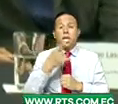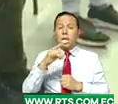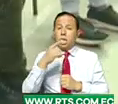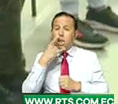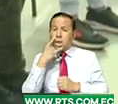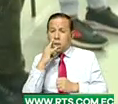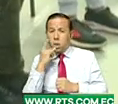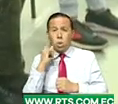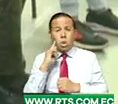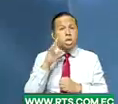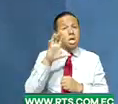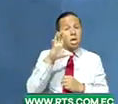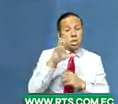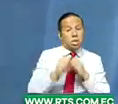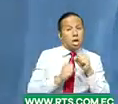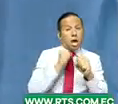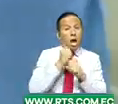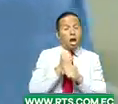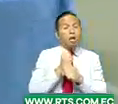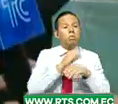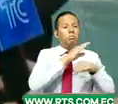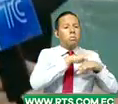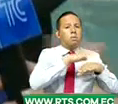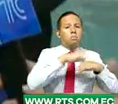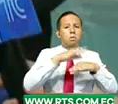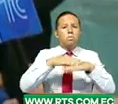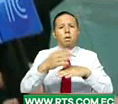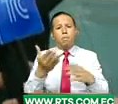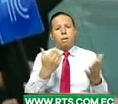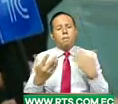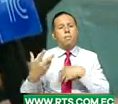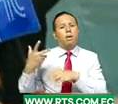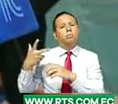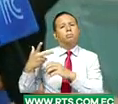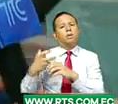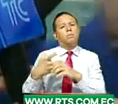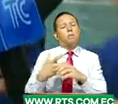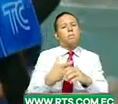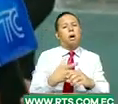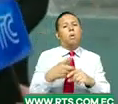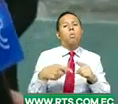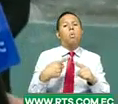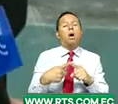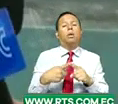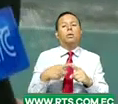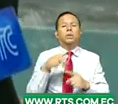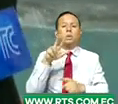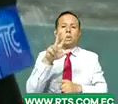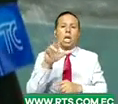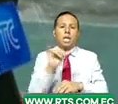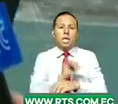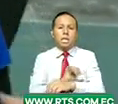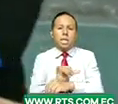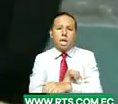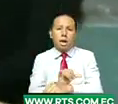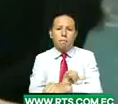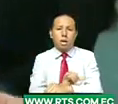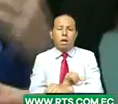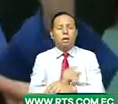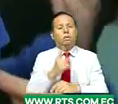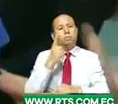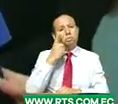años serán convocados para la vacunación. Y a partir del 13 de septiembre avanzamos con estudiantes de 12 años. Esto